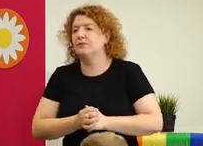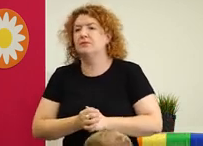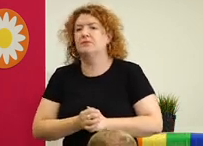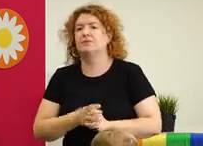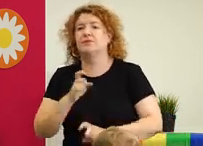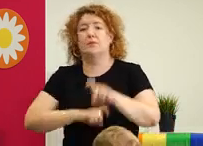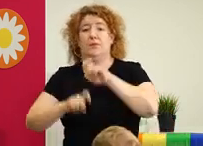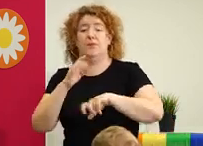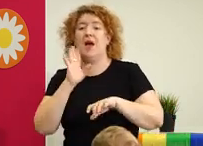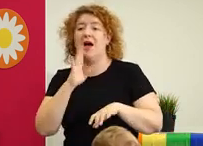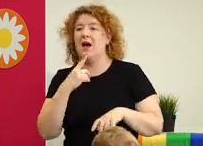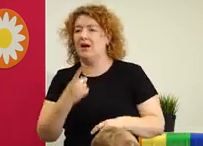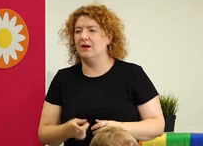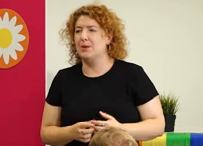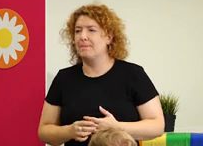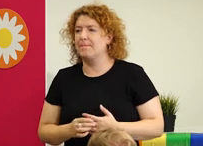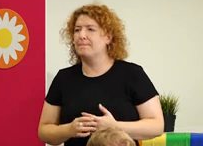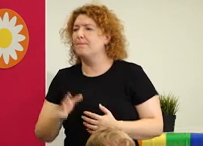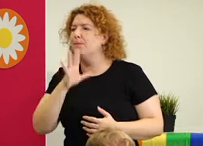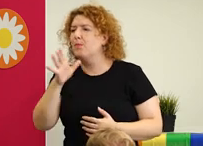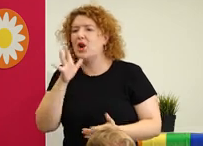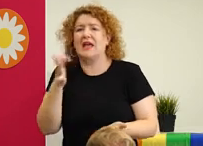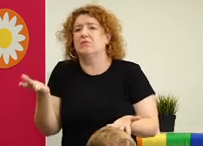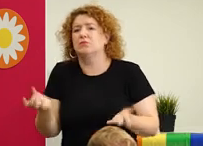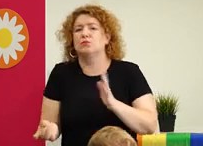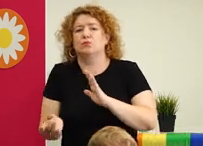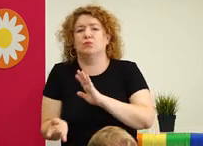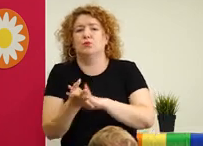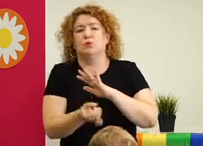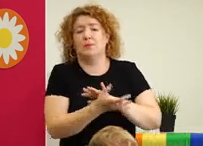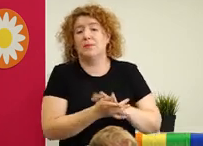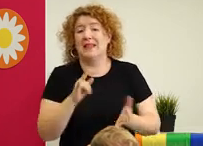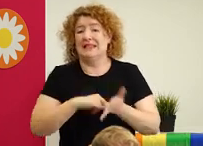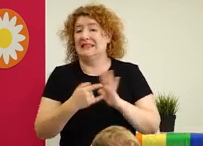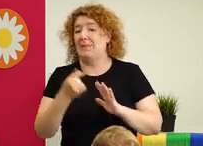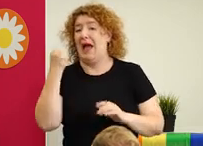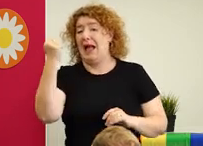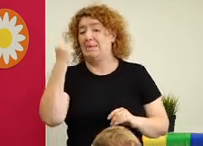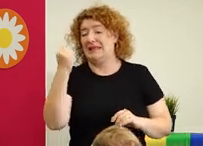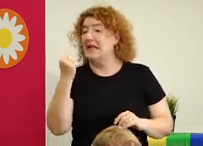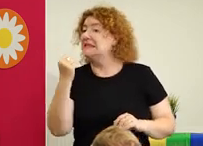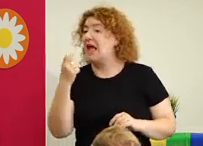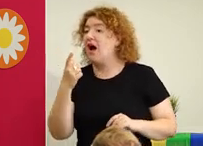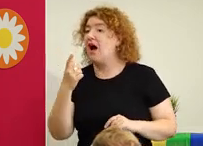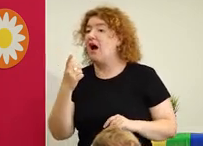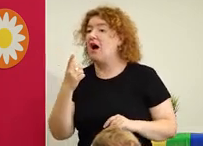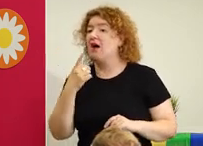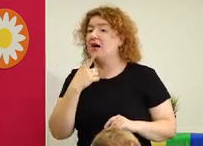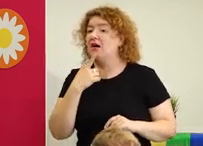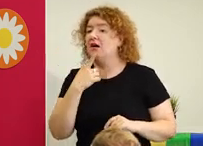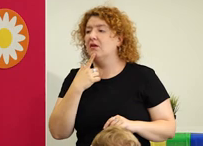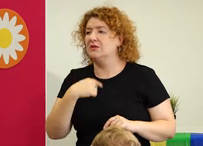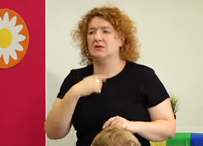volviendo a ver por qué eso está pasando, ¿no? Porque efectivamente el sistema capitalista se ha empujado